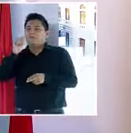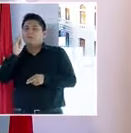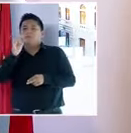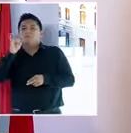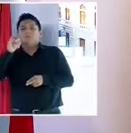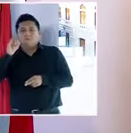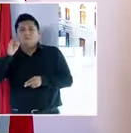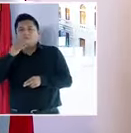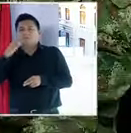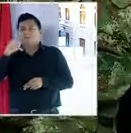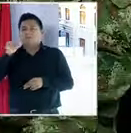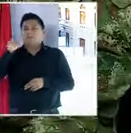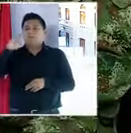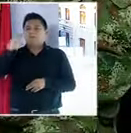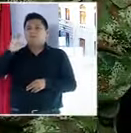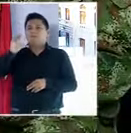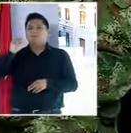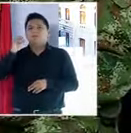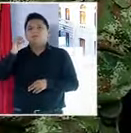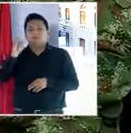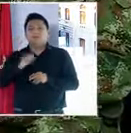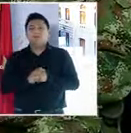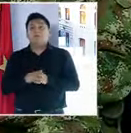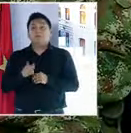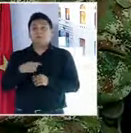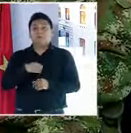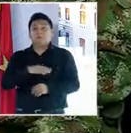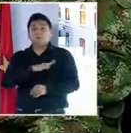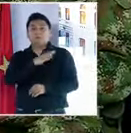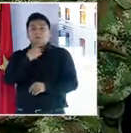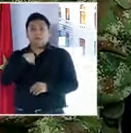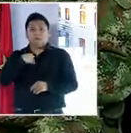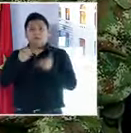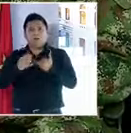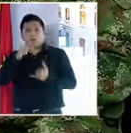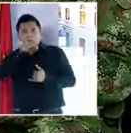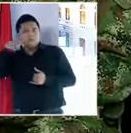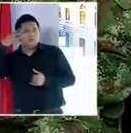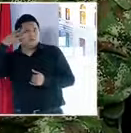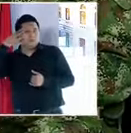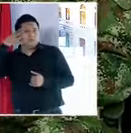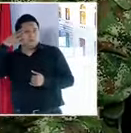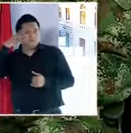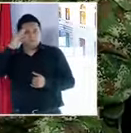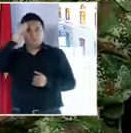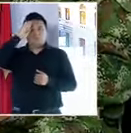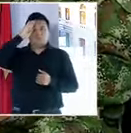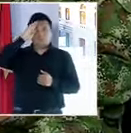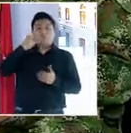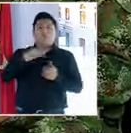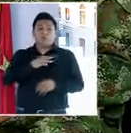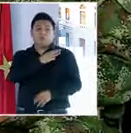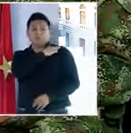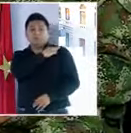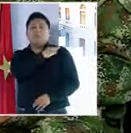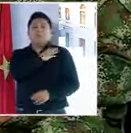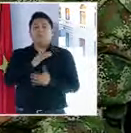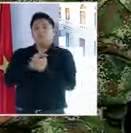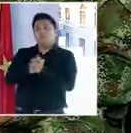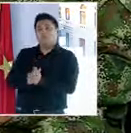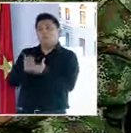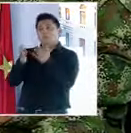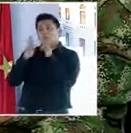Caro Cancelado, comandante del Comando Específico de Norte de Santander, extender ese saludo y